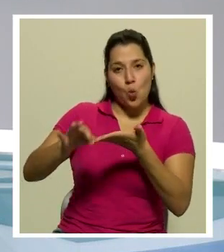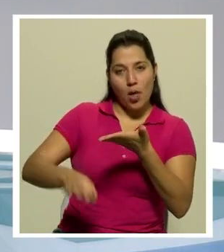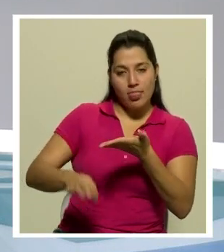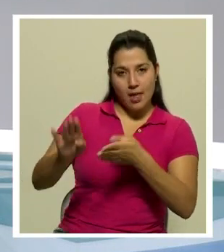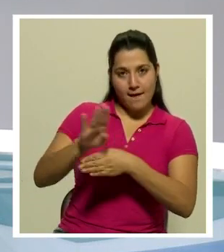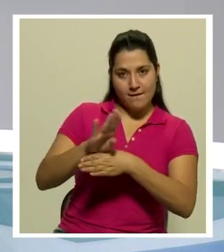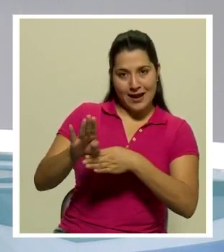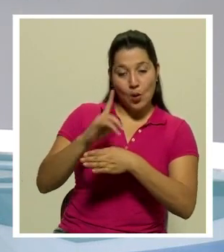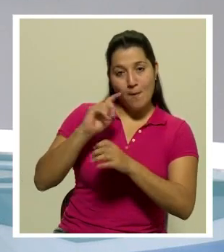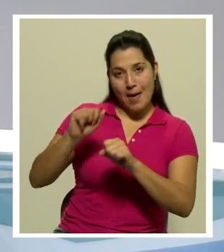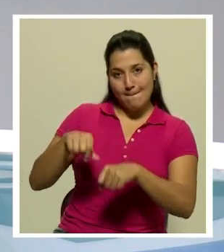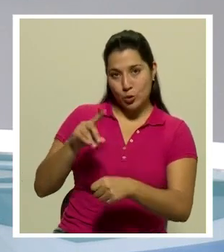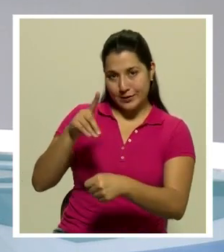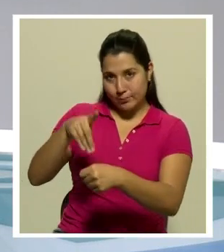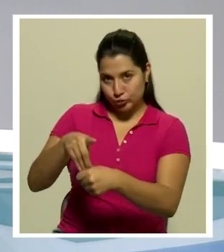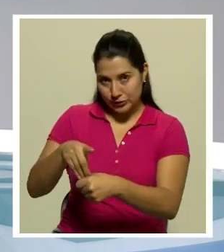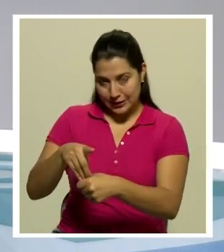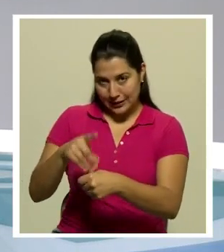su bono.